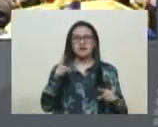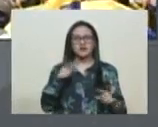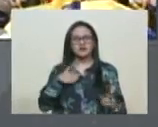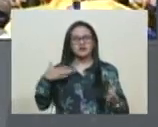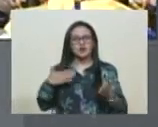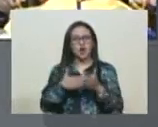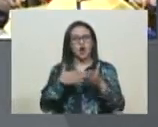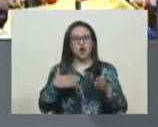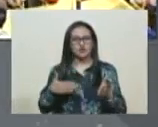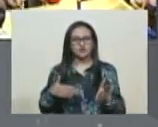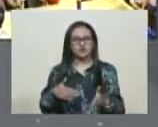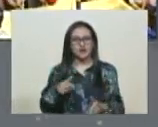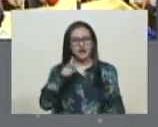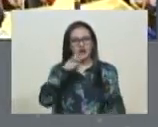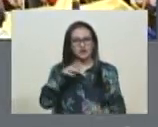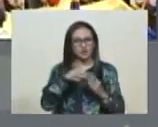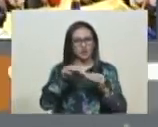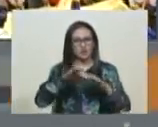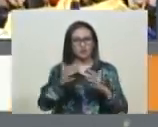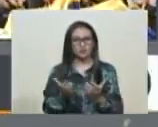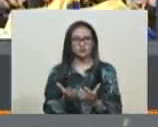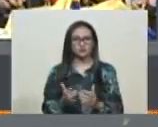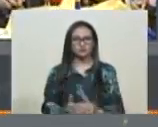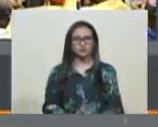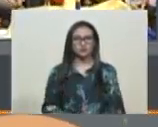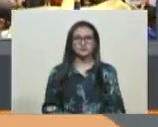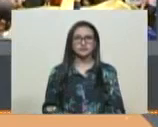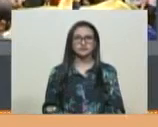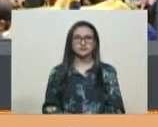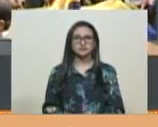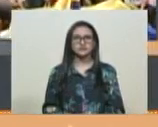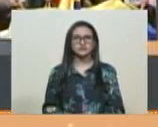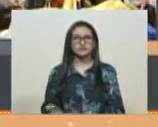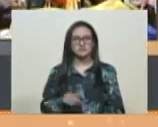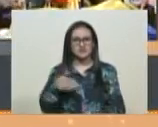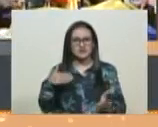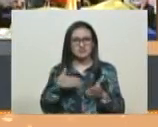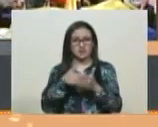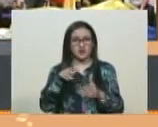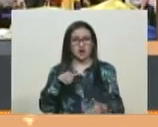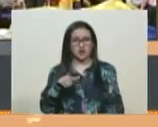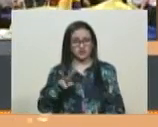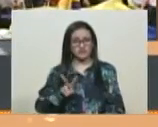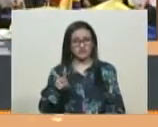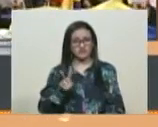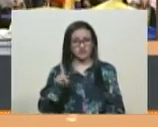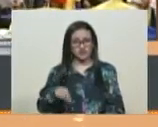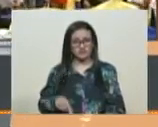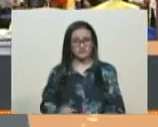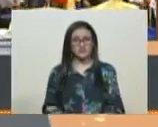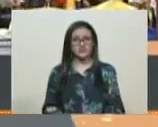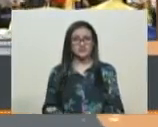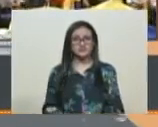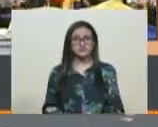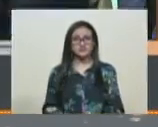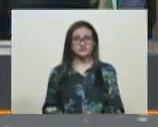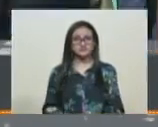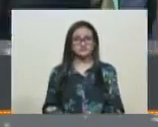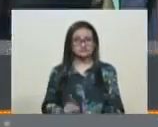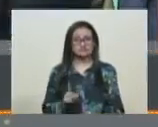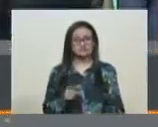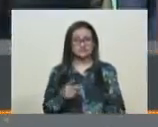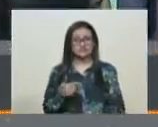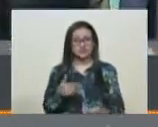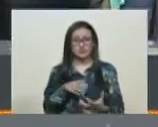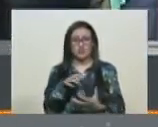guerra nuclear a la humanidad. Se atrevió también a amenazar a Venezuela. Es un gran desafío para